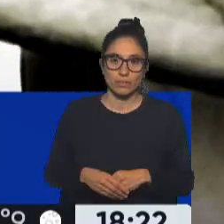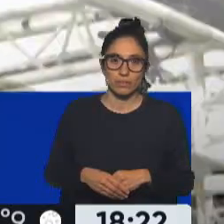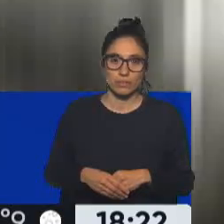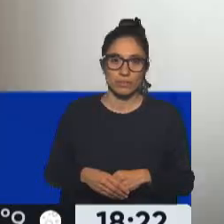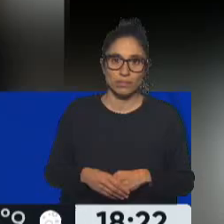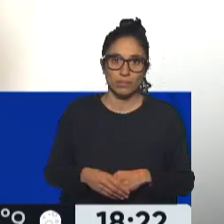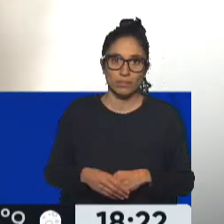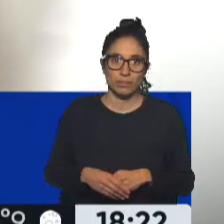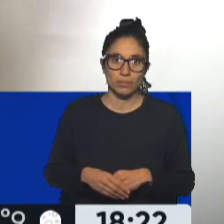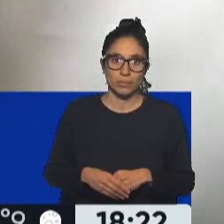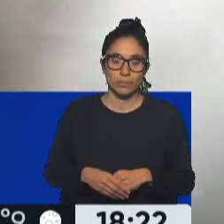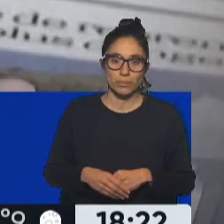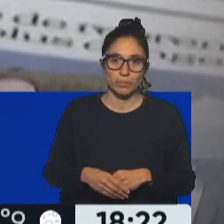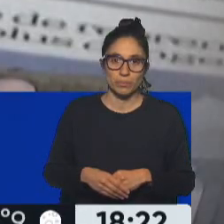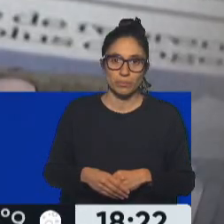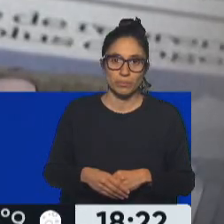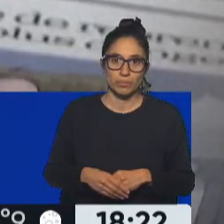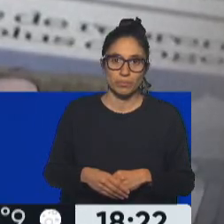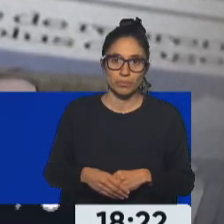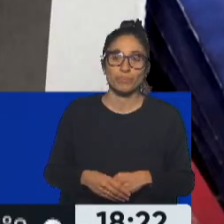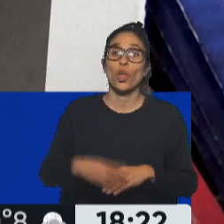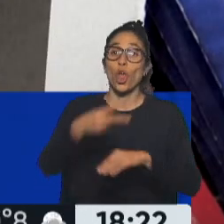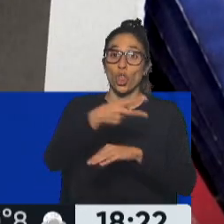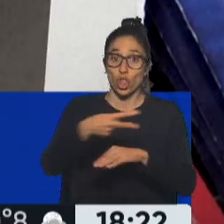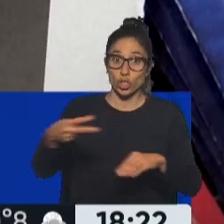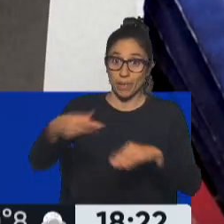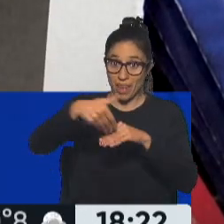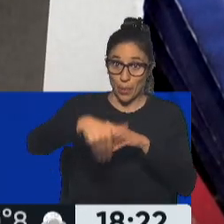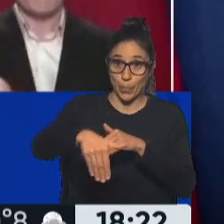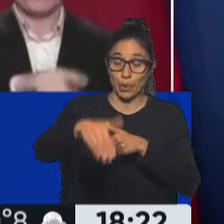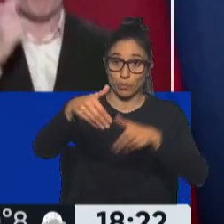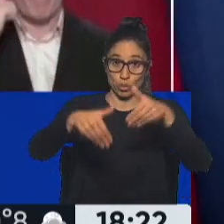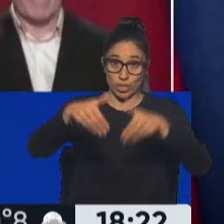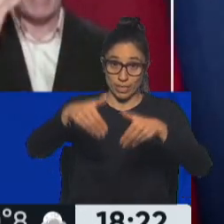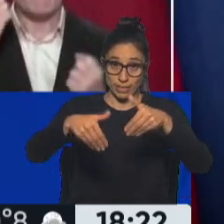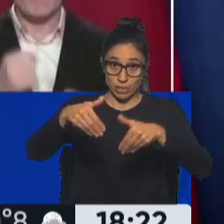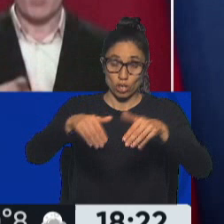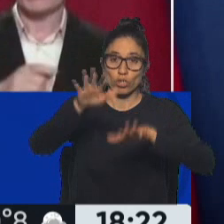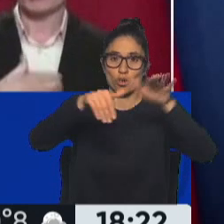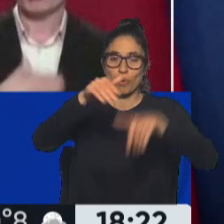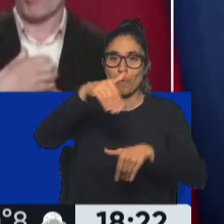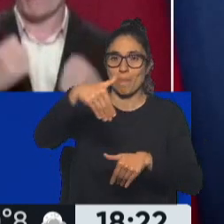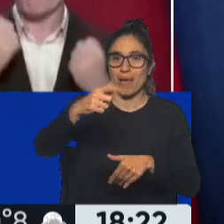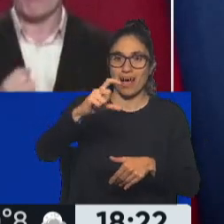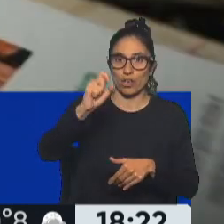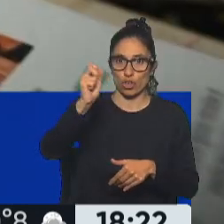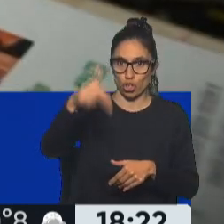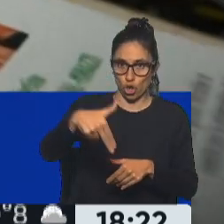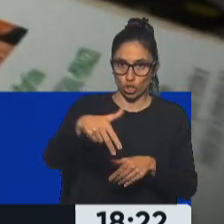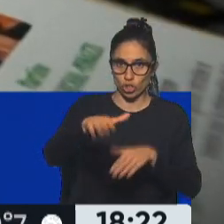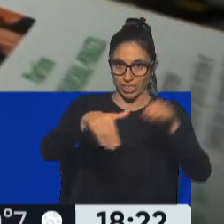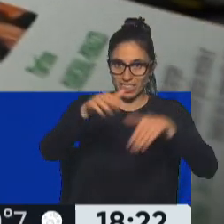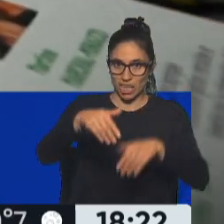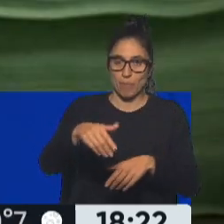La France. A solo 2 semanas de la primera vuelta de las legislativas convocadas por Emmanuel Macron de manera anticipada, la